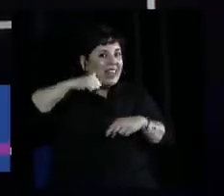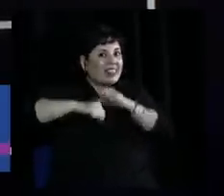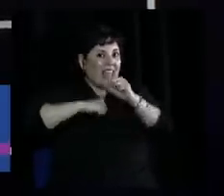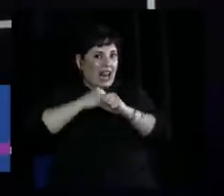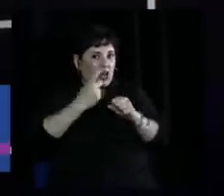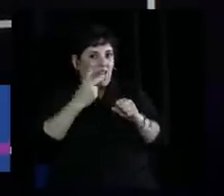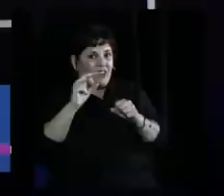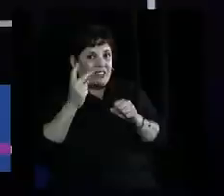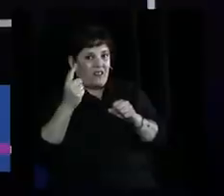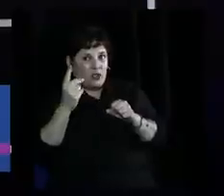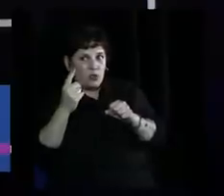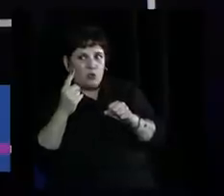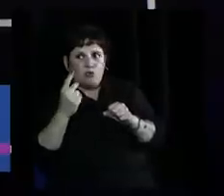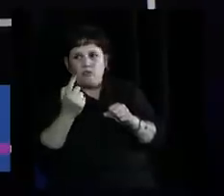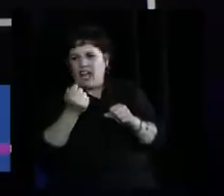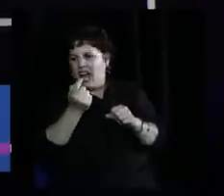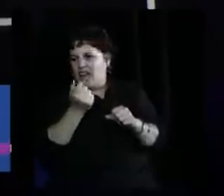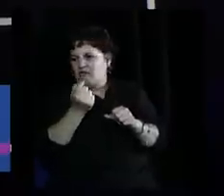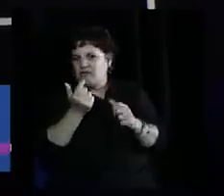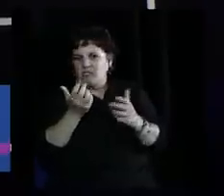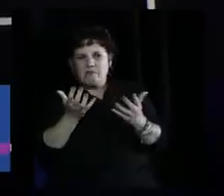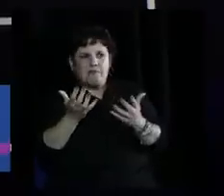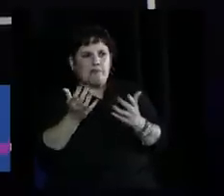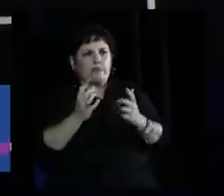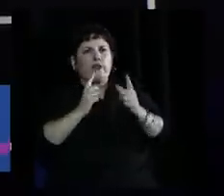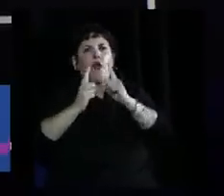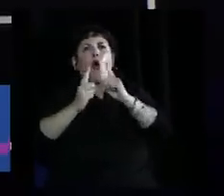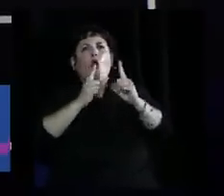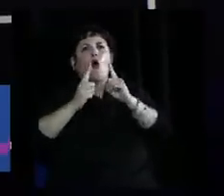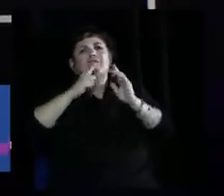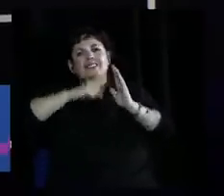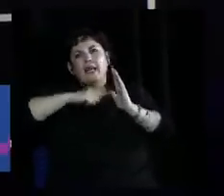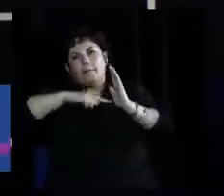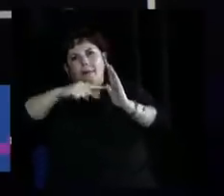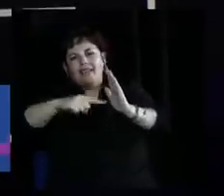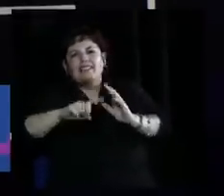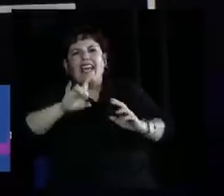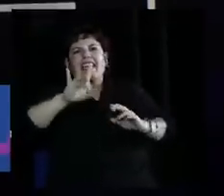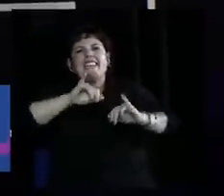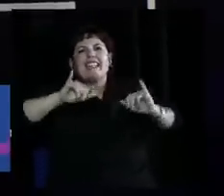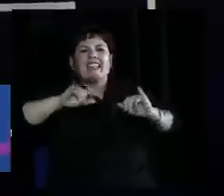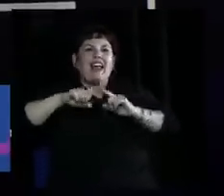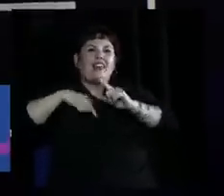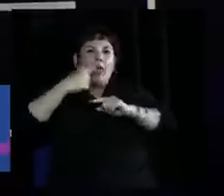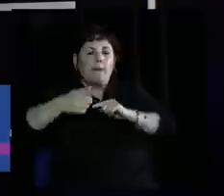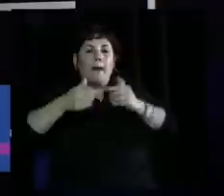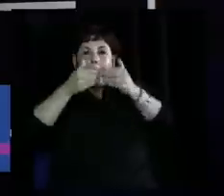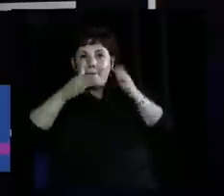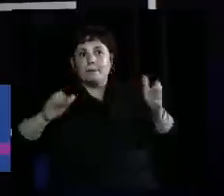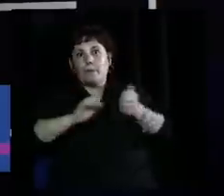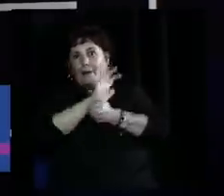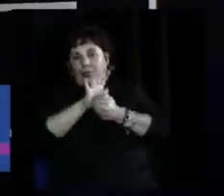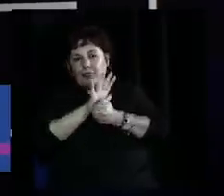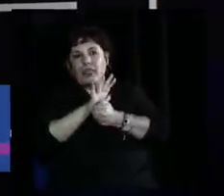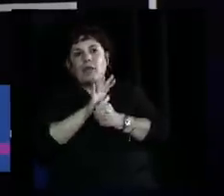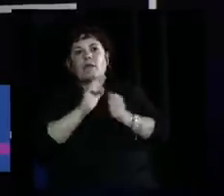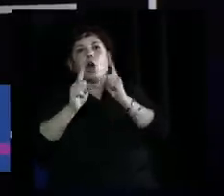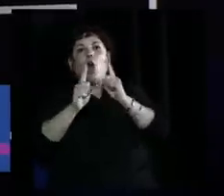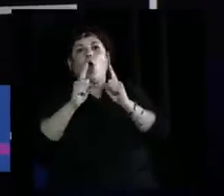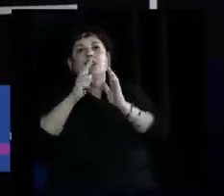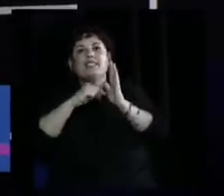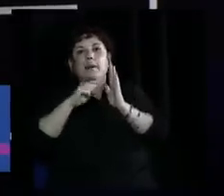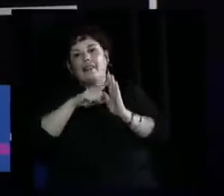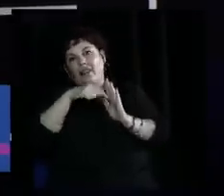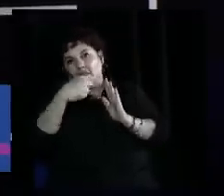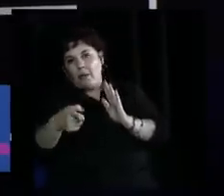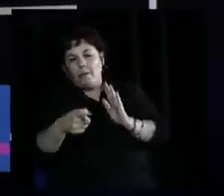sea, prácticamente 11 meses y 15 días después de que se iniciara la expresión